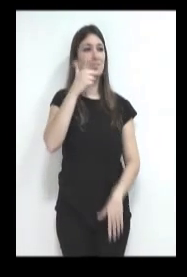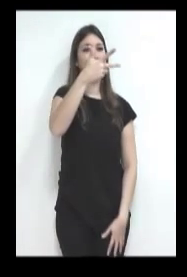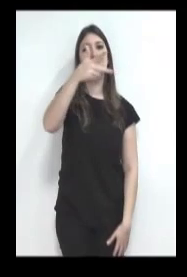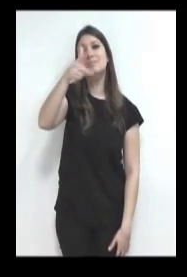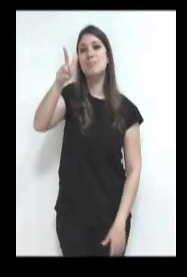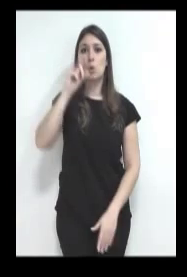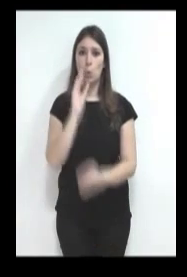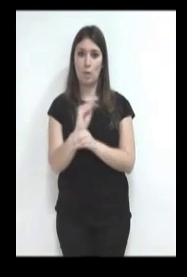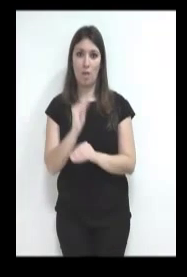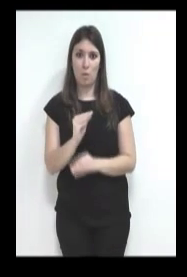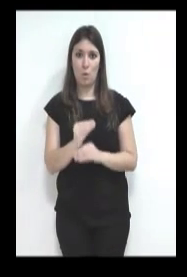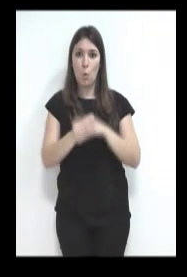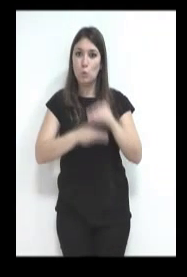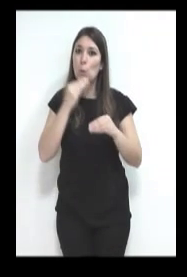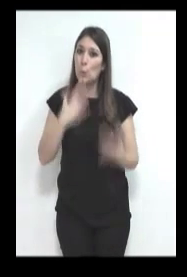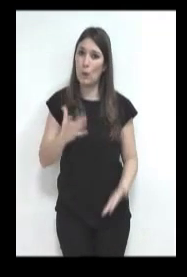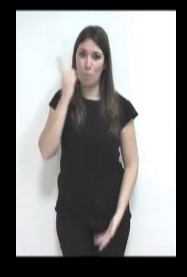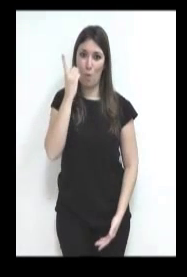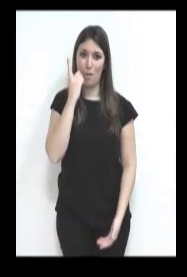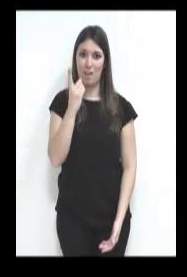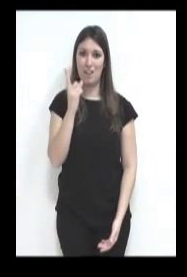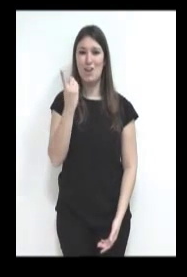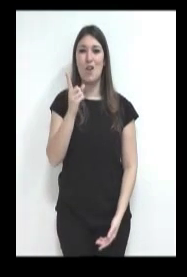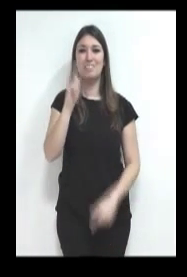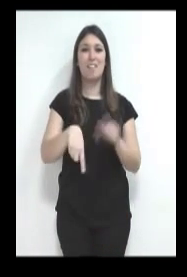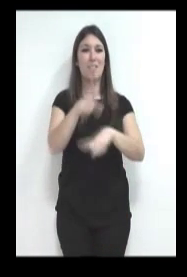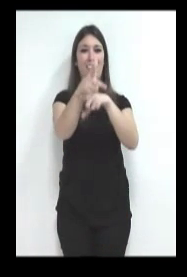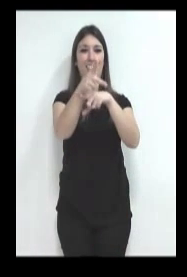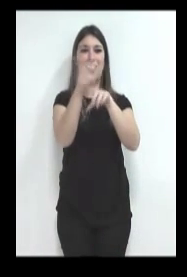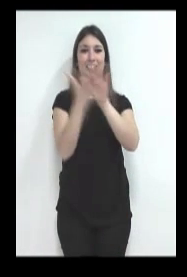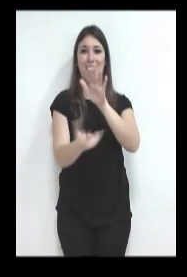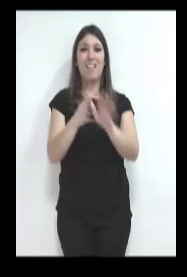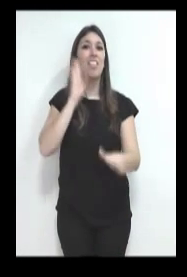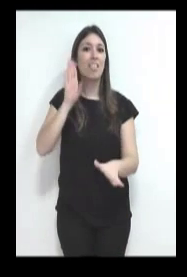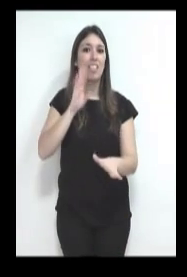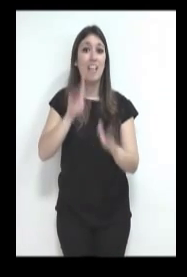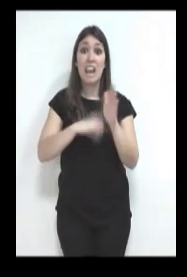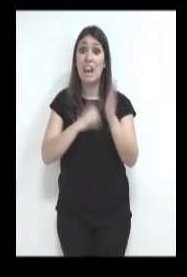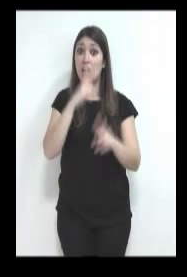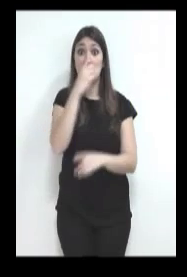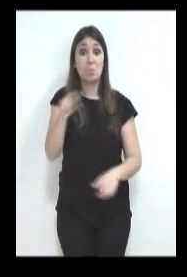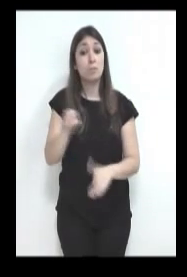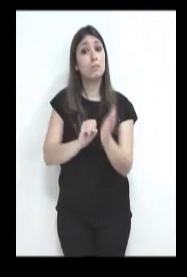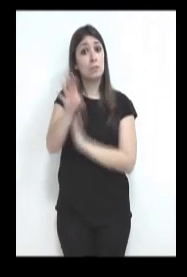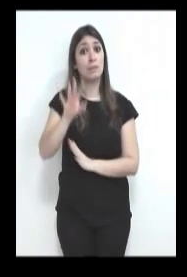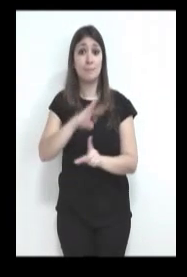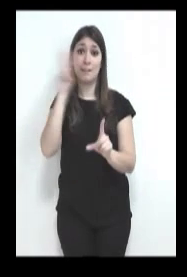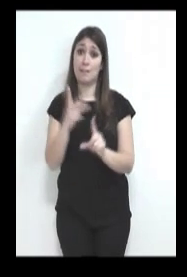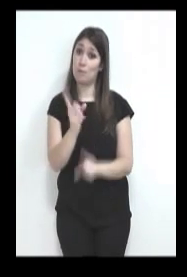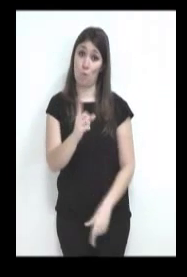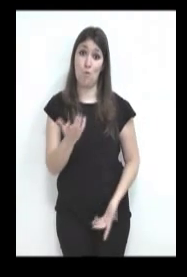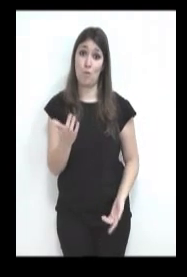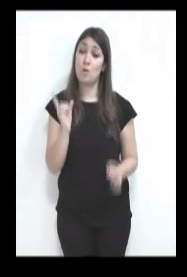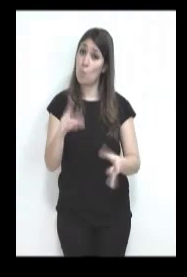que ser responsables de usar bien nuestros smartphones y no subir vídeos ilegales a internet, por ejemplo. Igualmente tenemos que exigir a